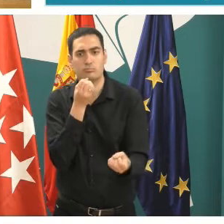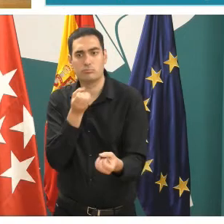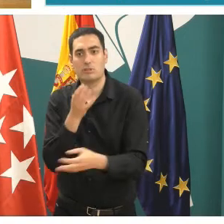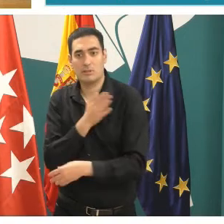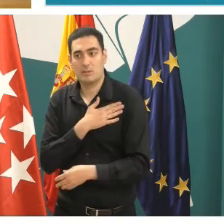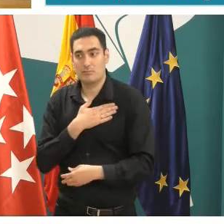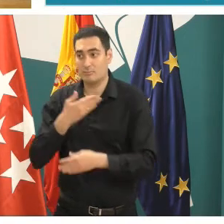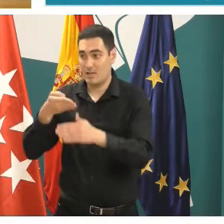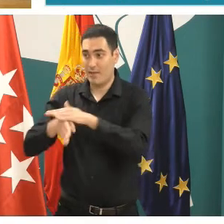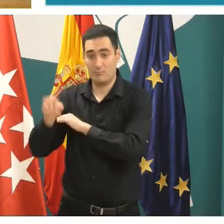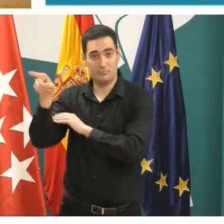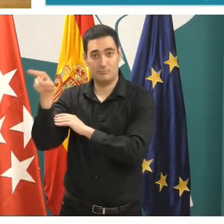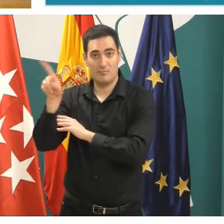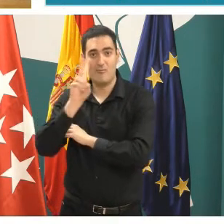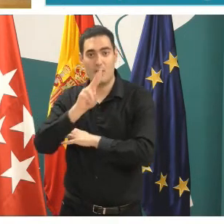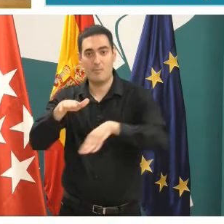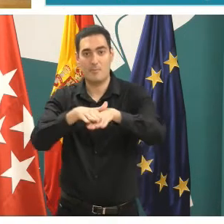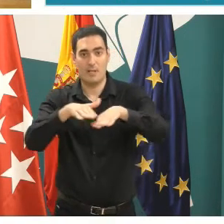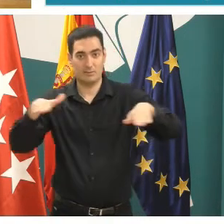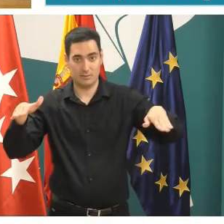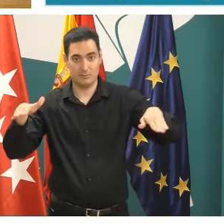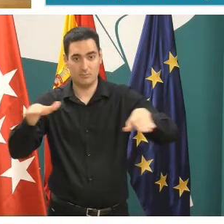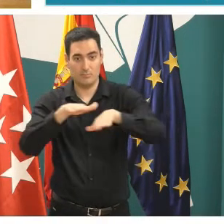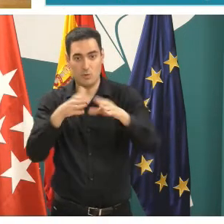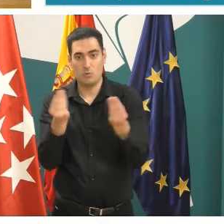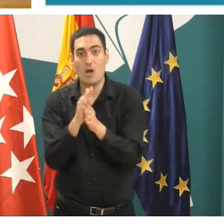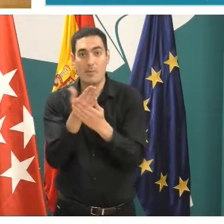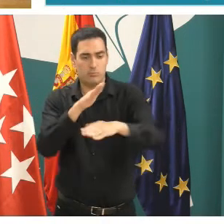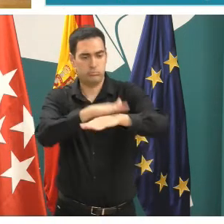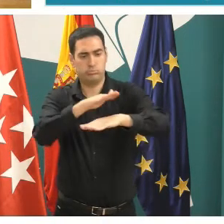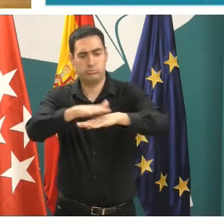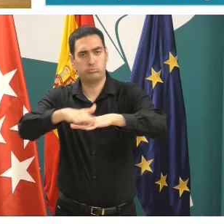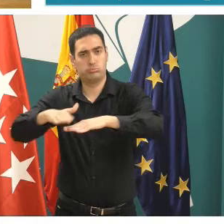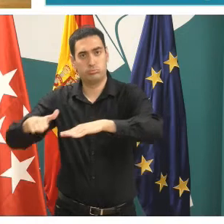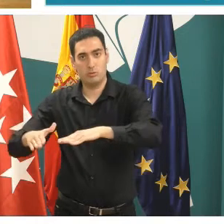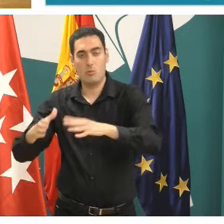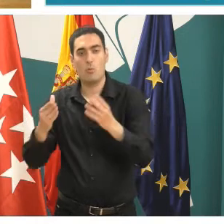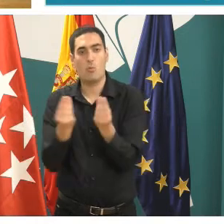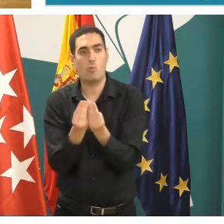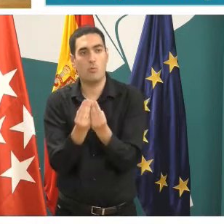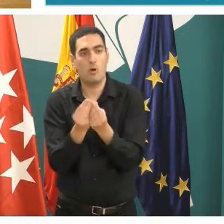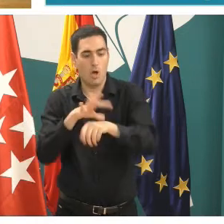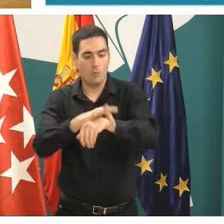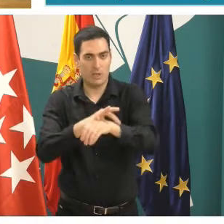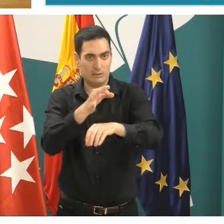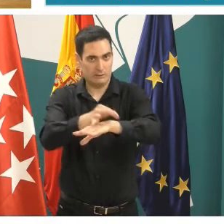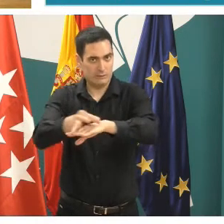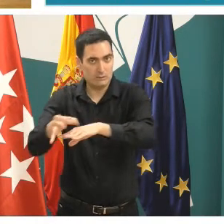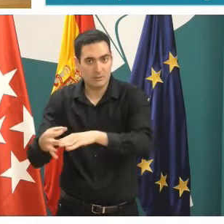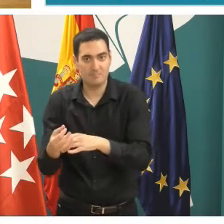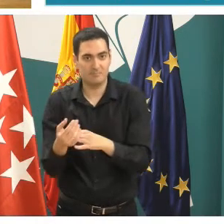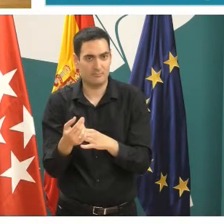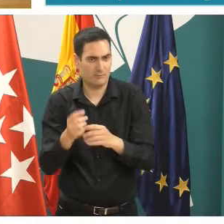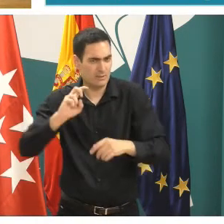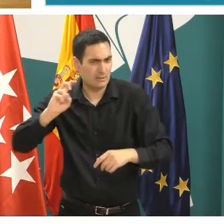a la entrada que hay una mesa con libros y con pues algunas pulserillas y